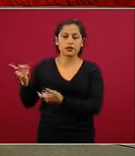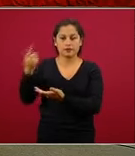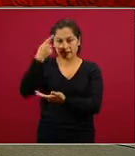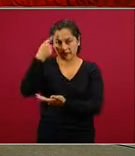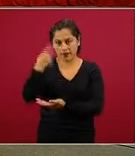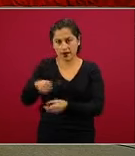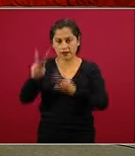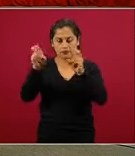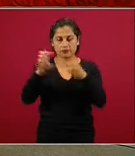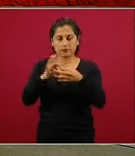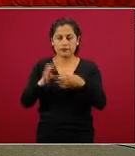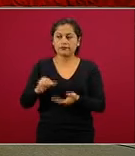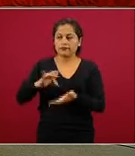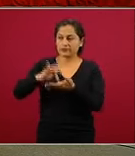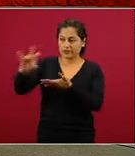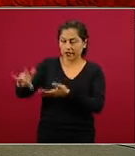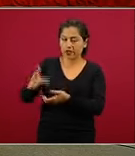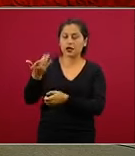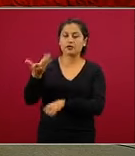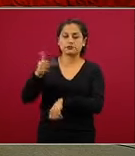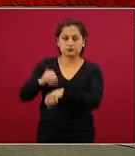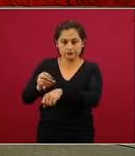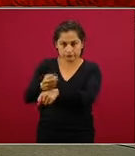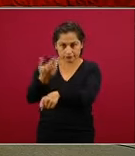Muchas gracias, señor secretario, con su venia.